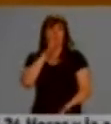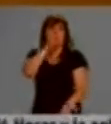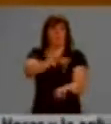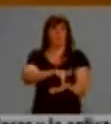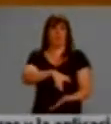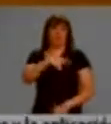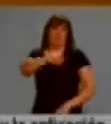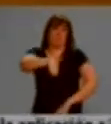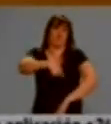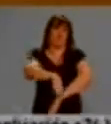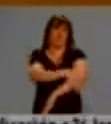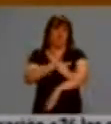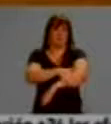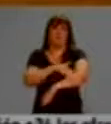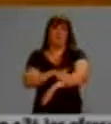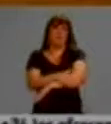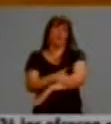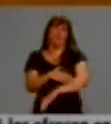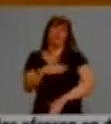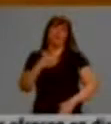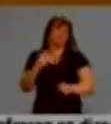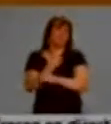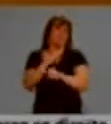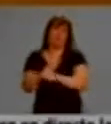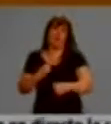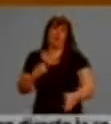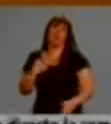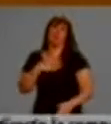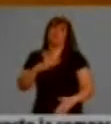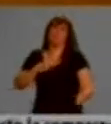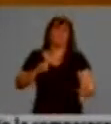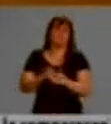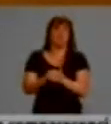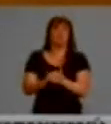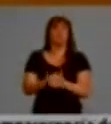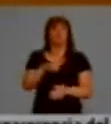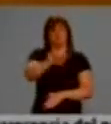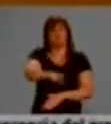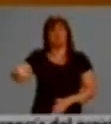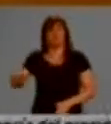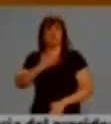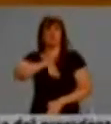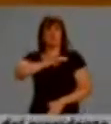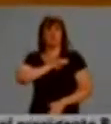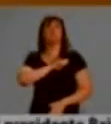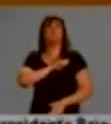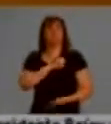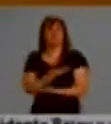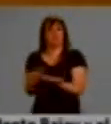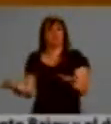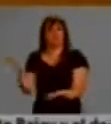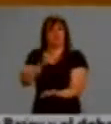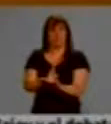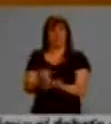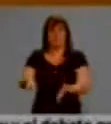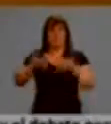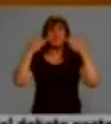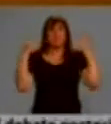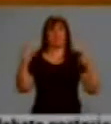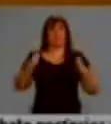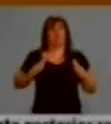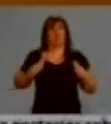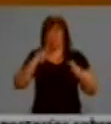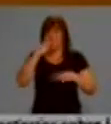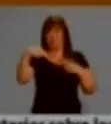presidente del Gobierno hacer cuanto esté en su mano para que los españoles recuperen la confianza en la limpieza de la vida pública, en la honestidad